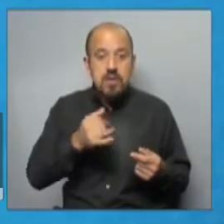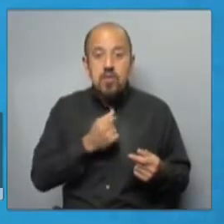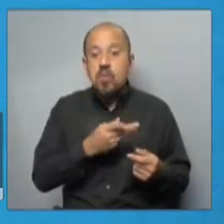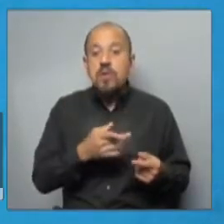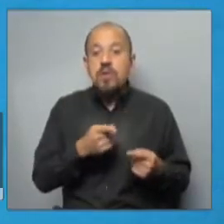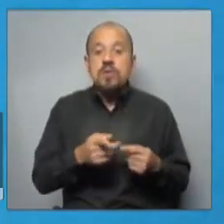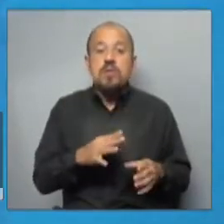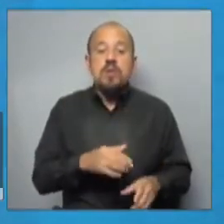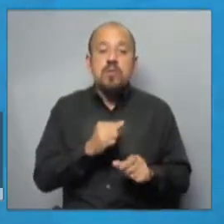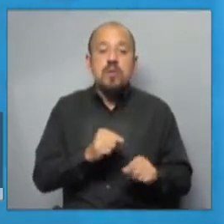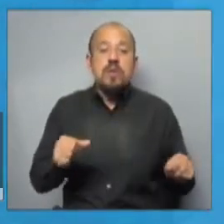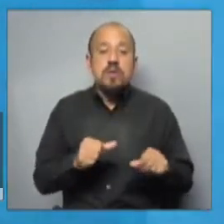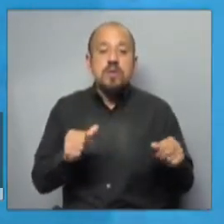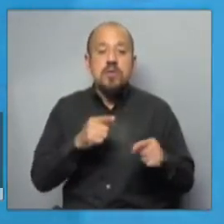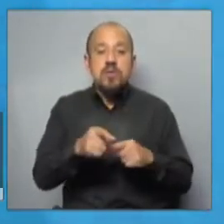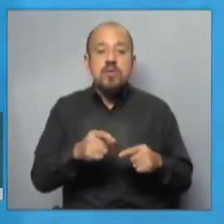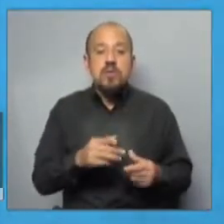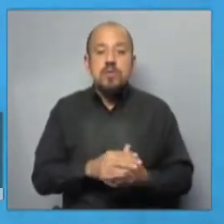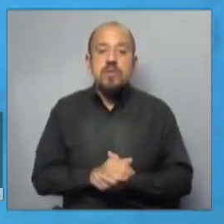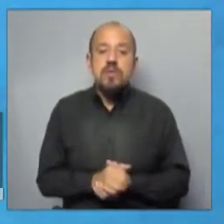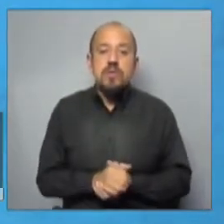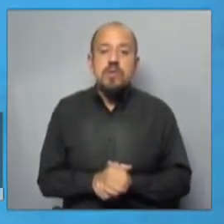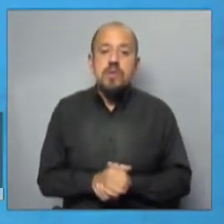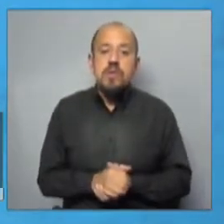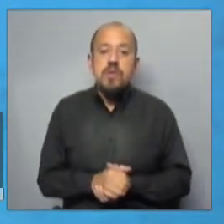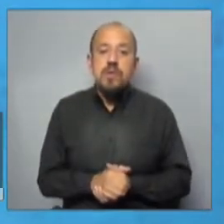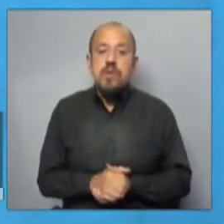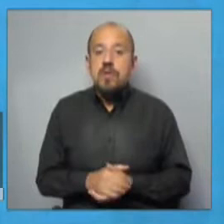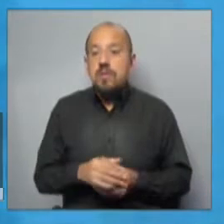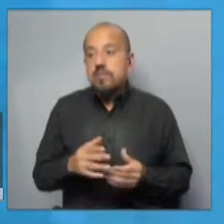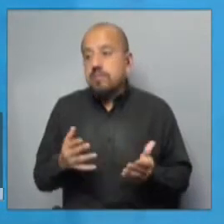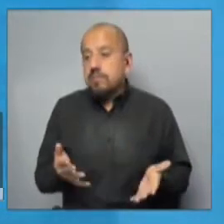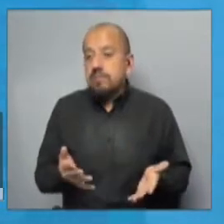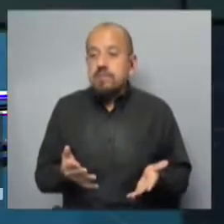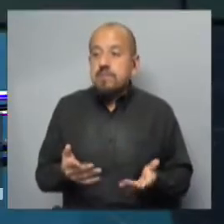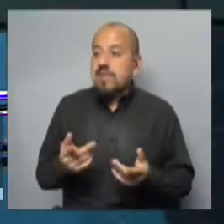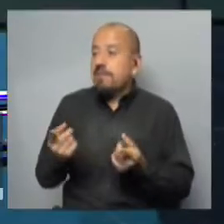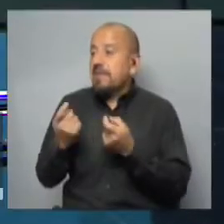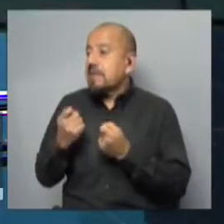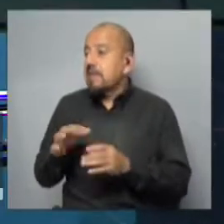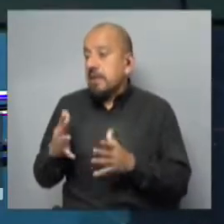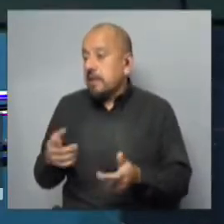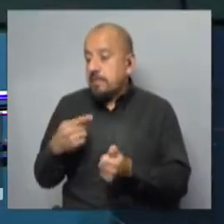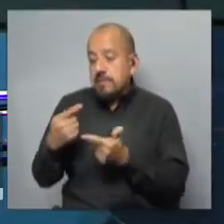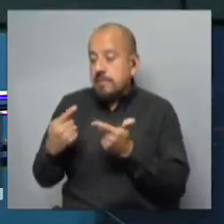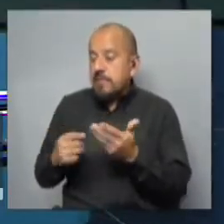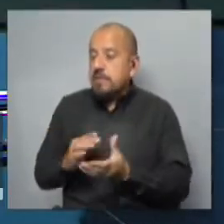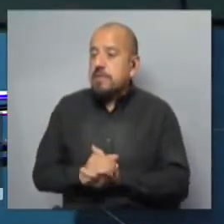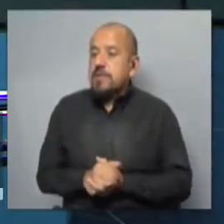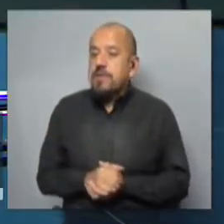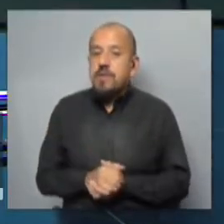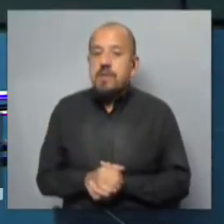para poder hacer todos esos reclamos y para ir con una cifra concreta de que necesita volar o no